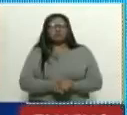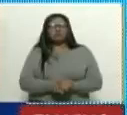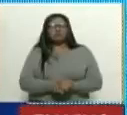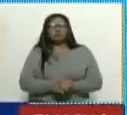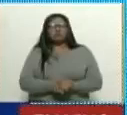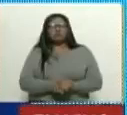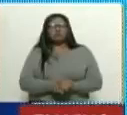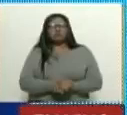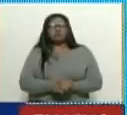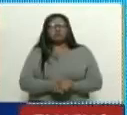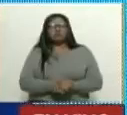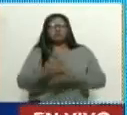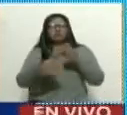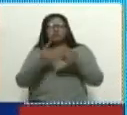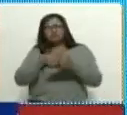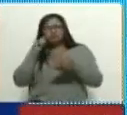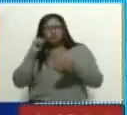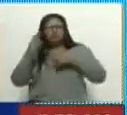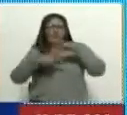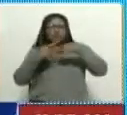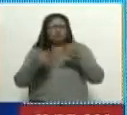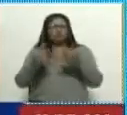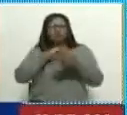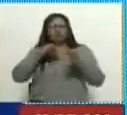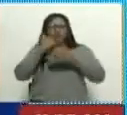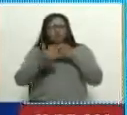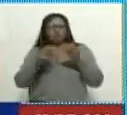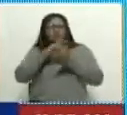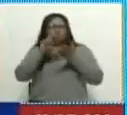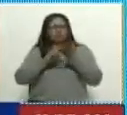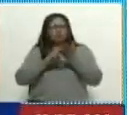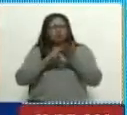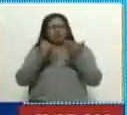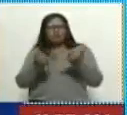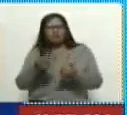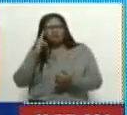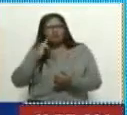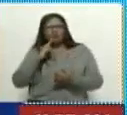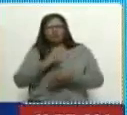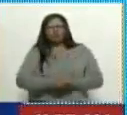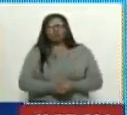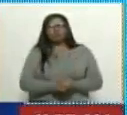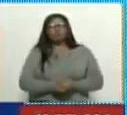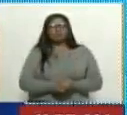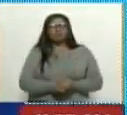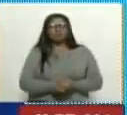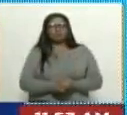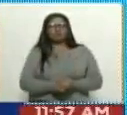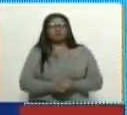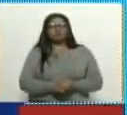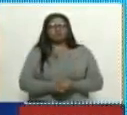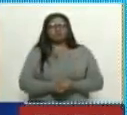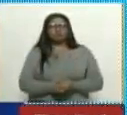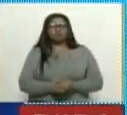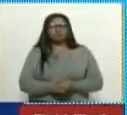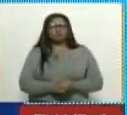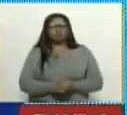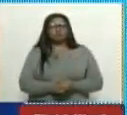Chávez bautizó como el proyecto nacional Simón Bolívar Y por supuesto